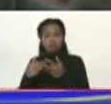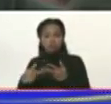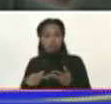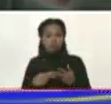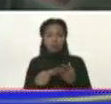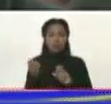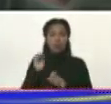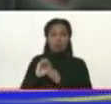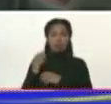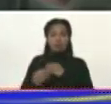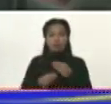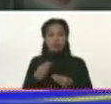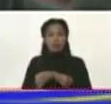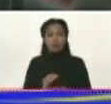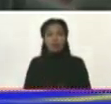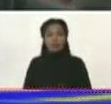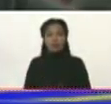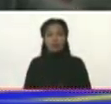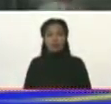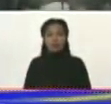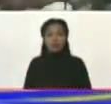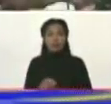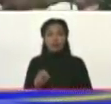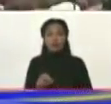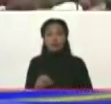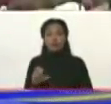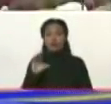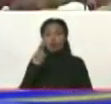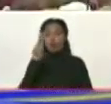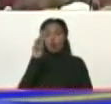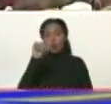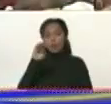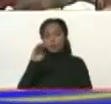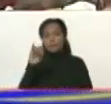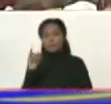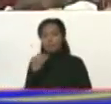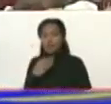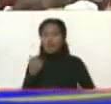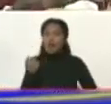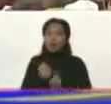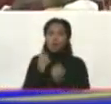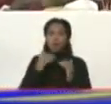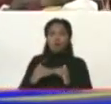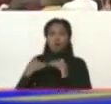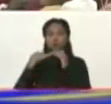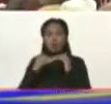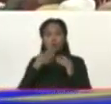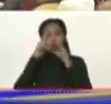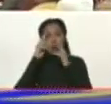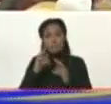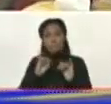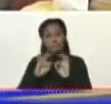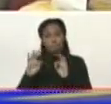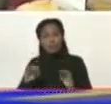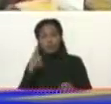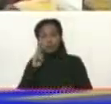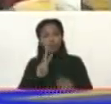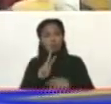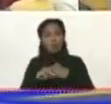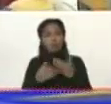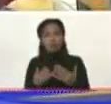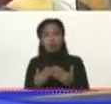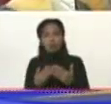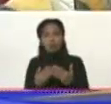de discriminación. El CUMBE se inspira en la solidaridad, igualdad, respeto, reconocimiento